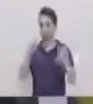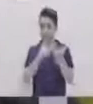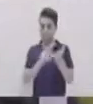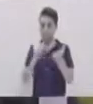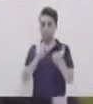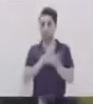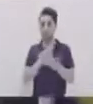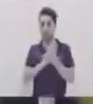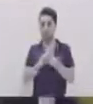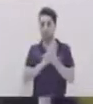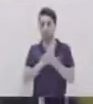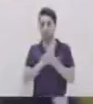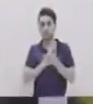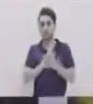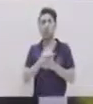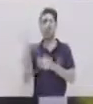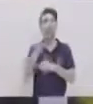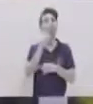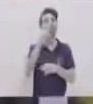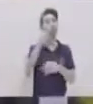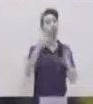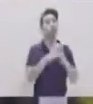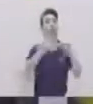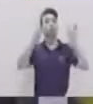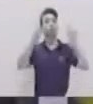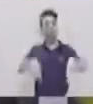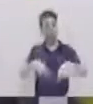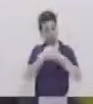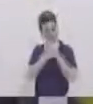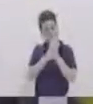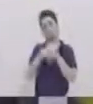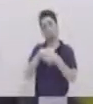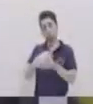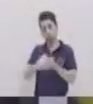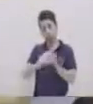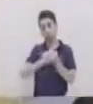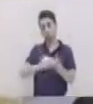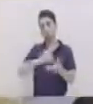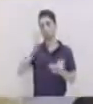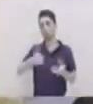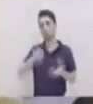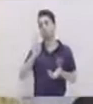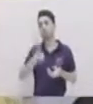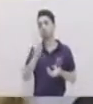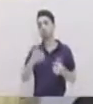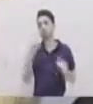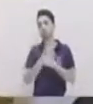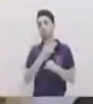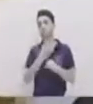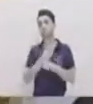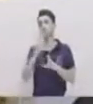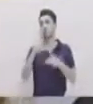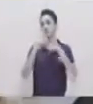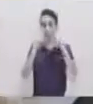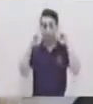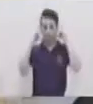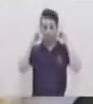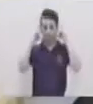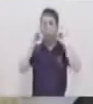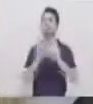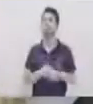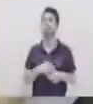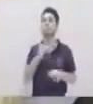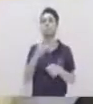manos. Muchas gracias. Recuerden a todos en casa lavarse muy bien las manos, hacerlo constantemente y utilizar su